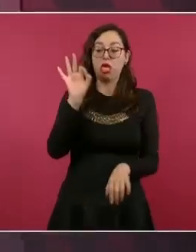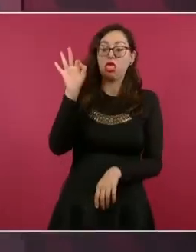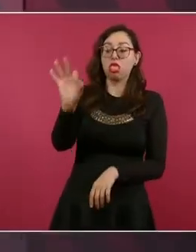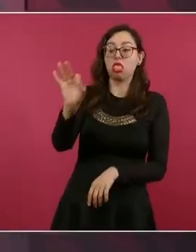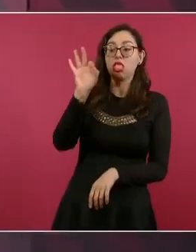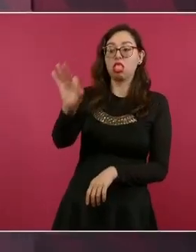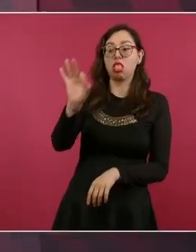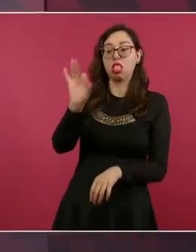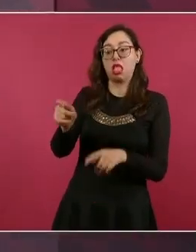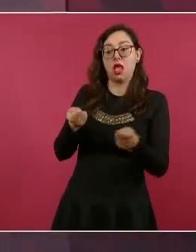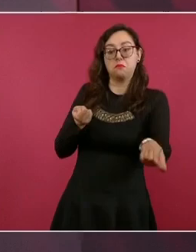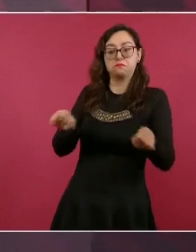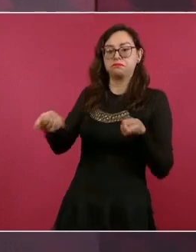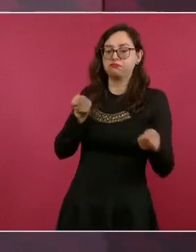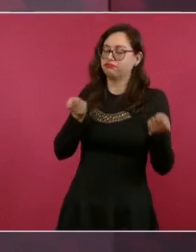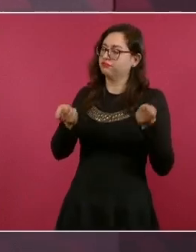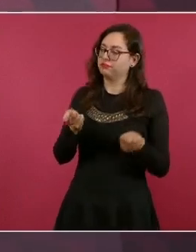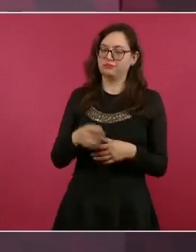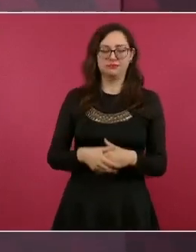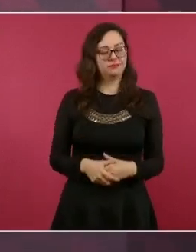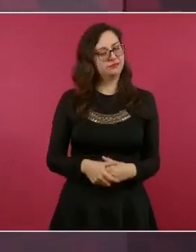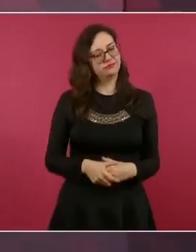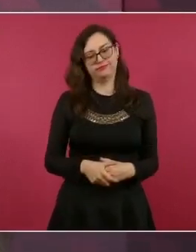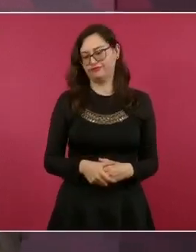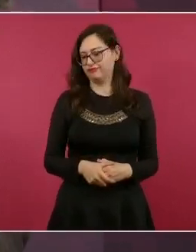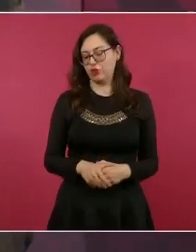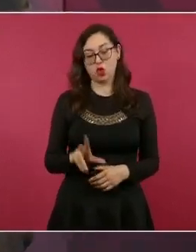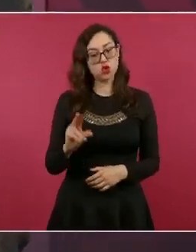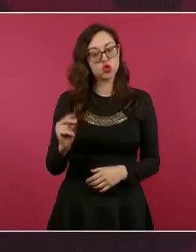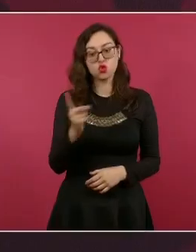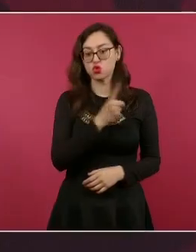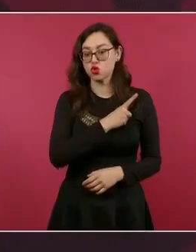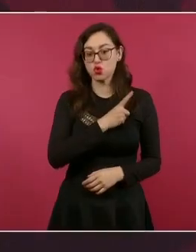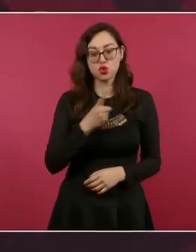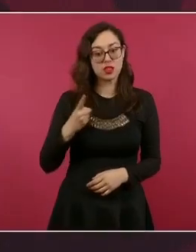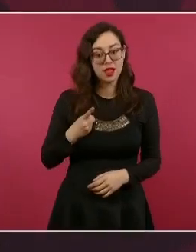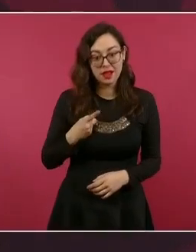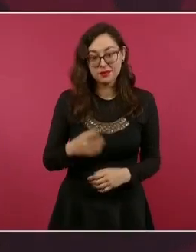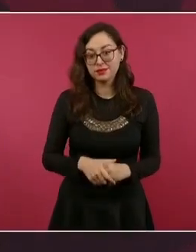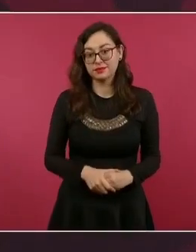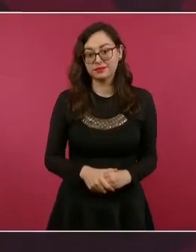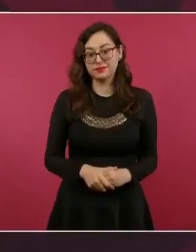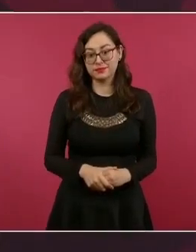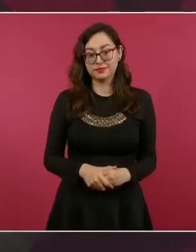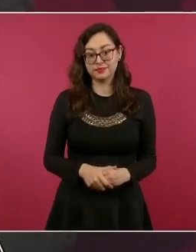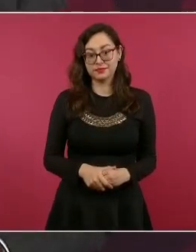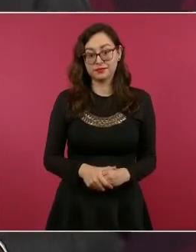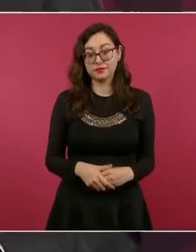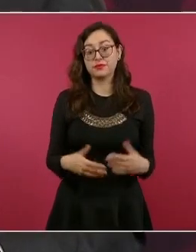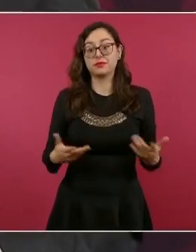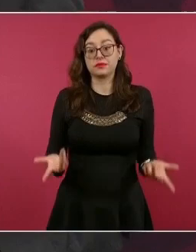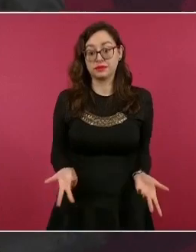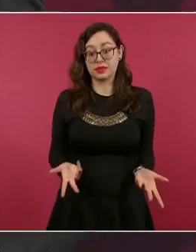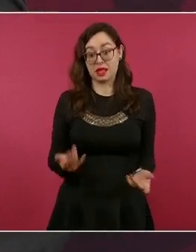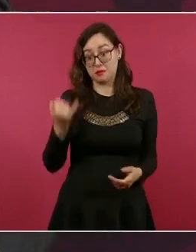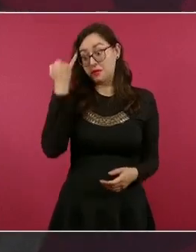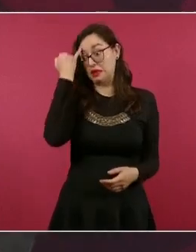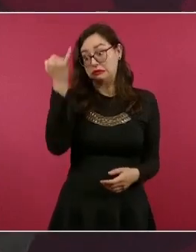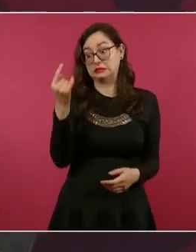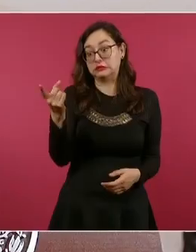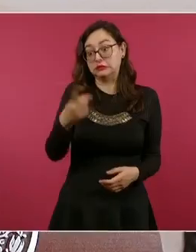porque en una de esas, en vez de hacer la revolución, hacemos la